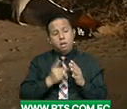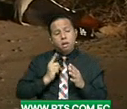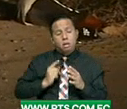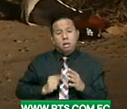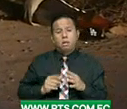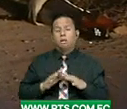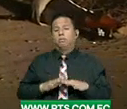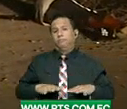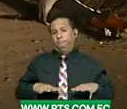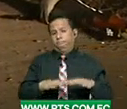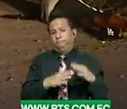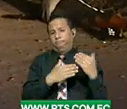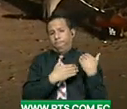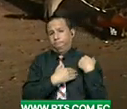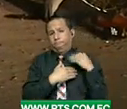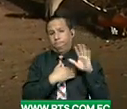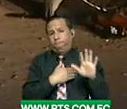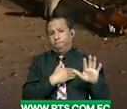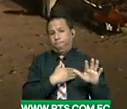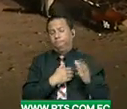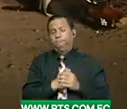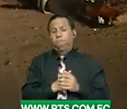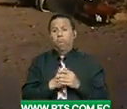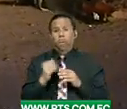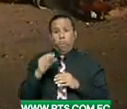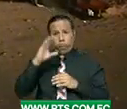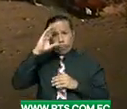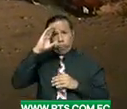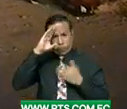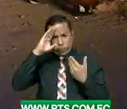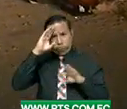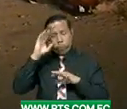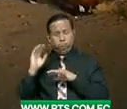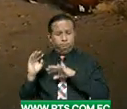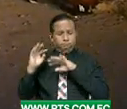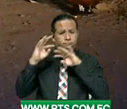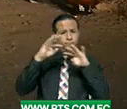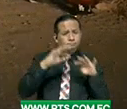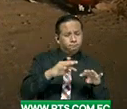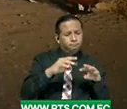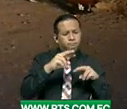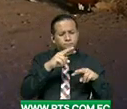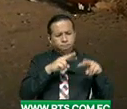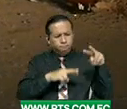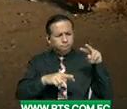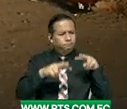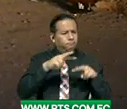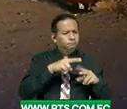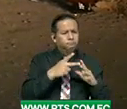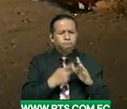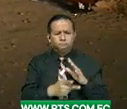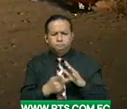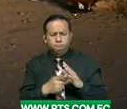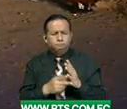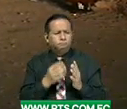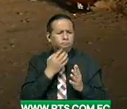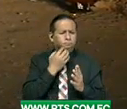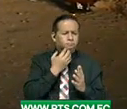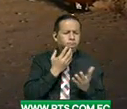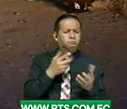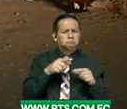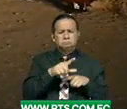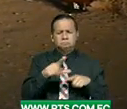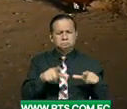Nueva Prosperina, donde se han desplegado los uniformados a tratar de investigar algo más de qué exactamente sucedió en este sitio,